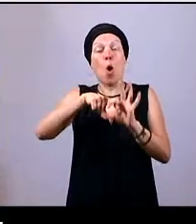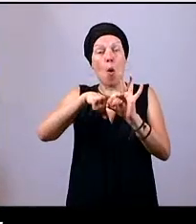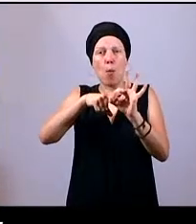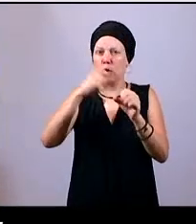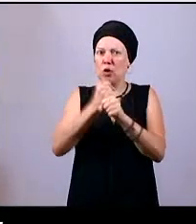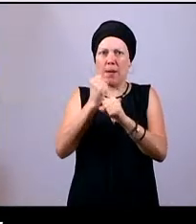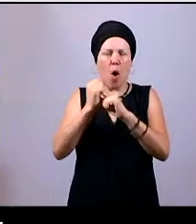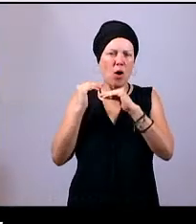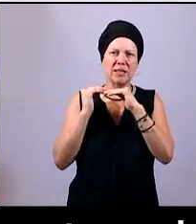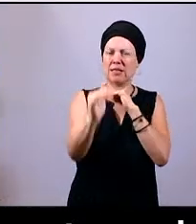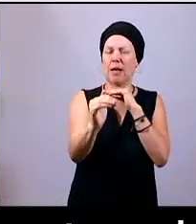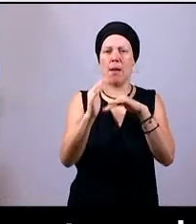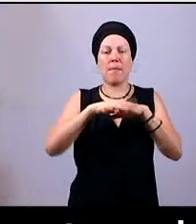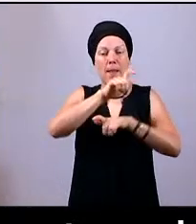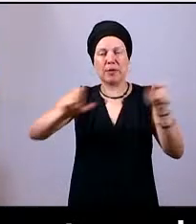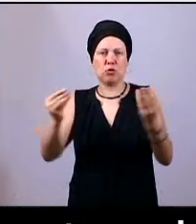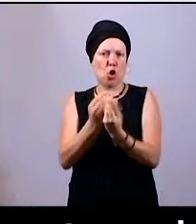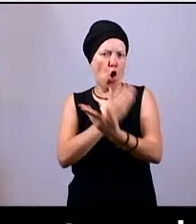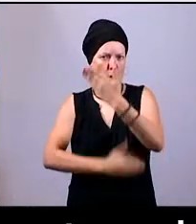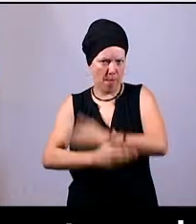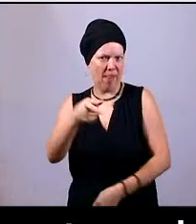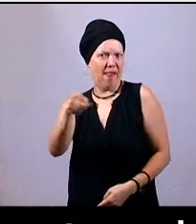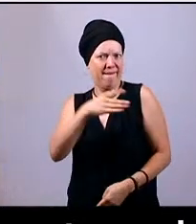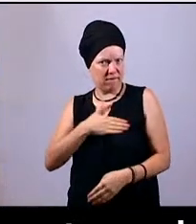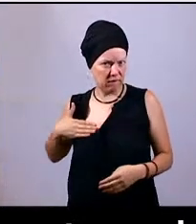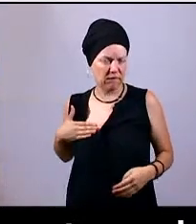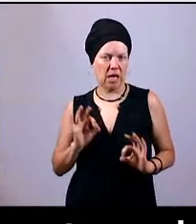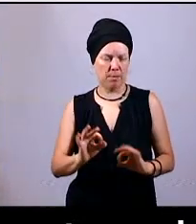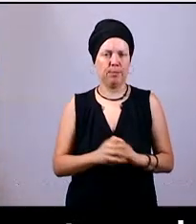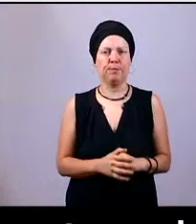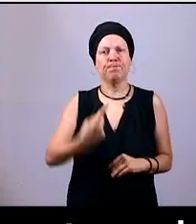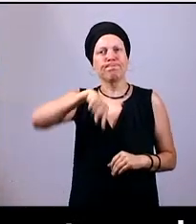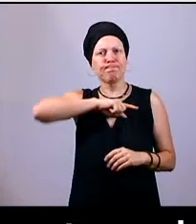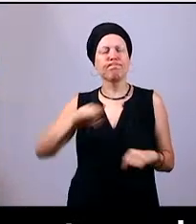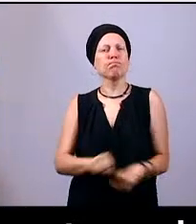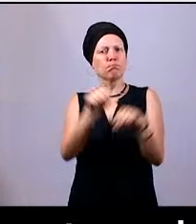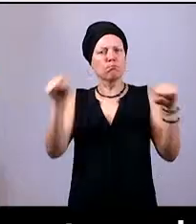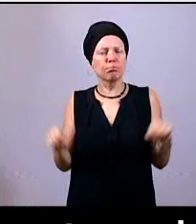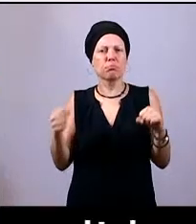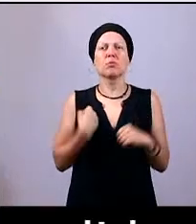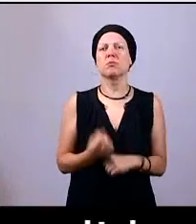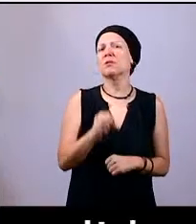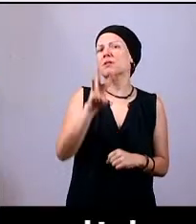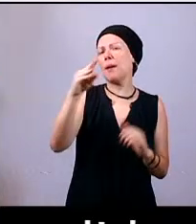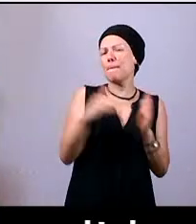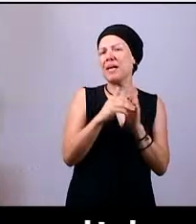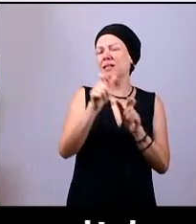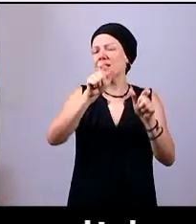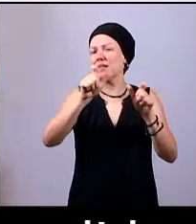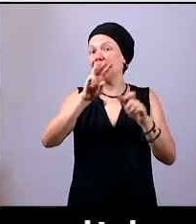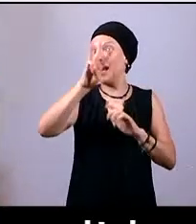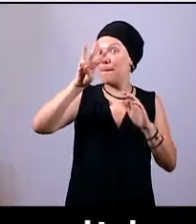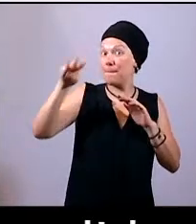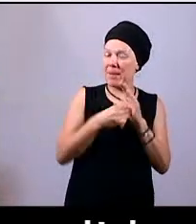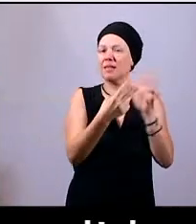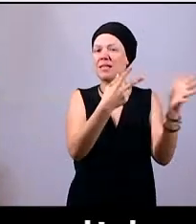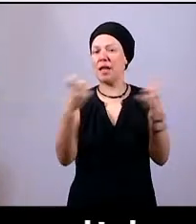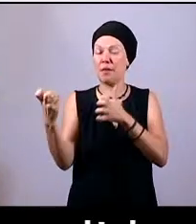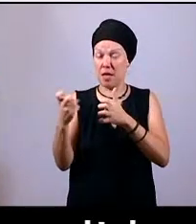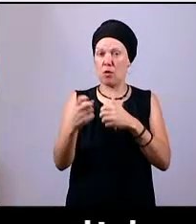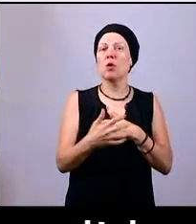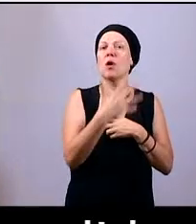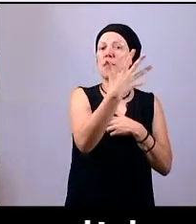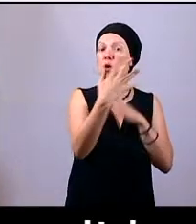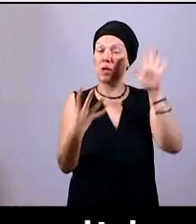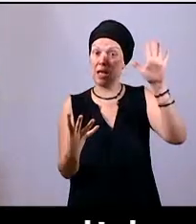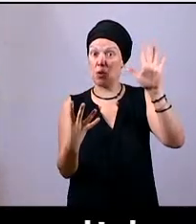estables para personas con discapacidad. Vamos a consolidar los 3.700 puestos existentes, crear